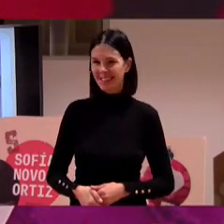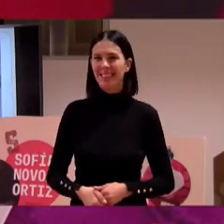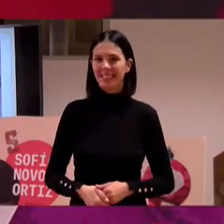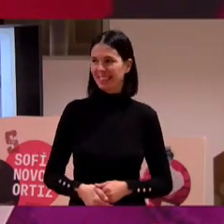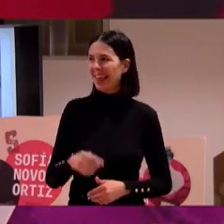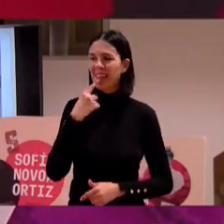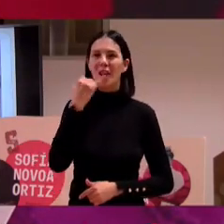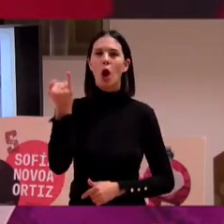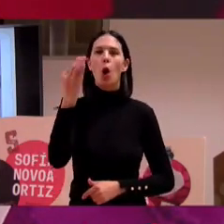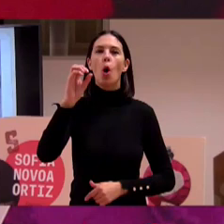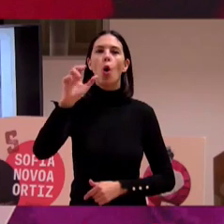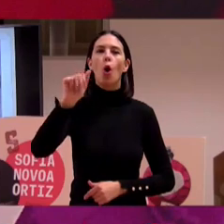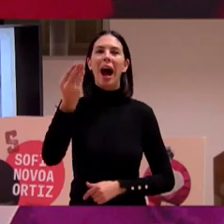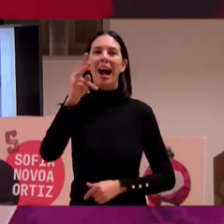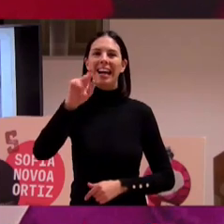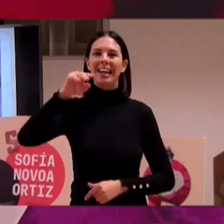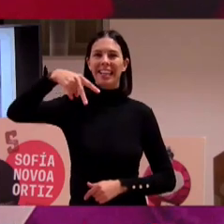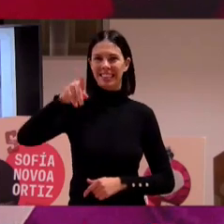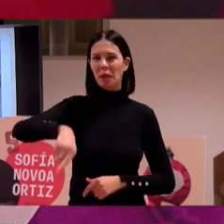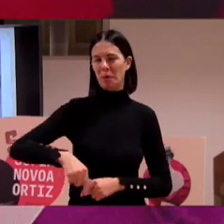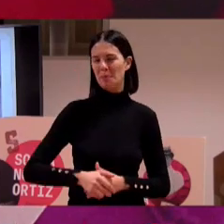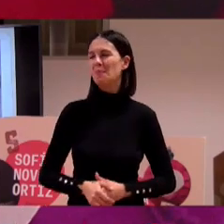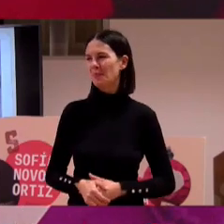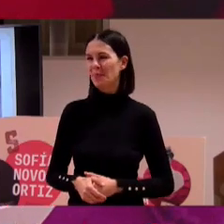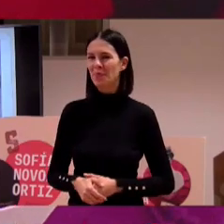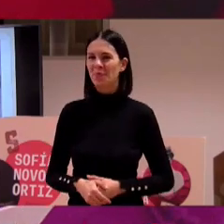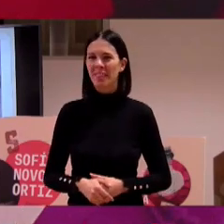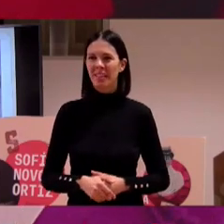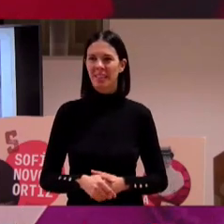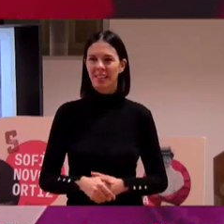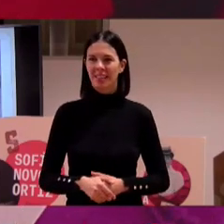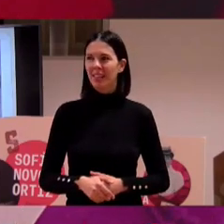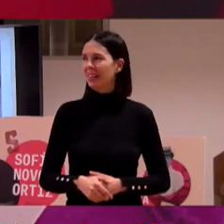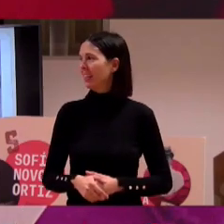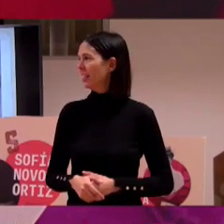No, os das. Xa.